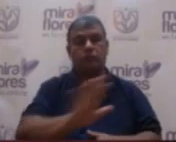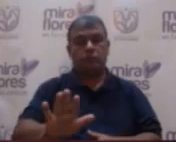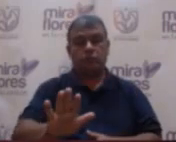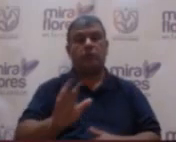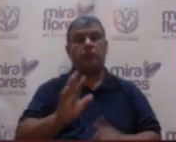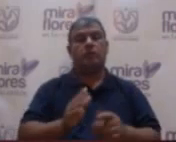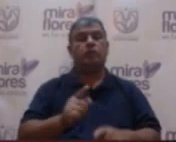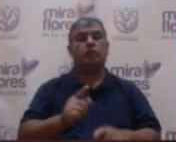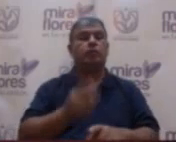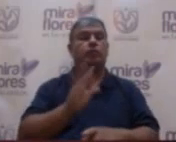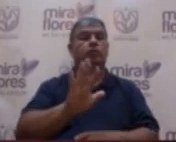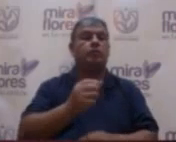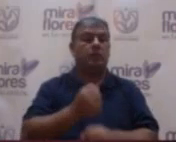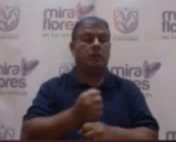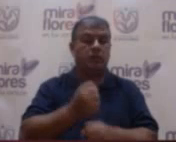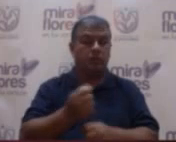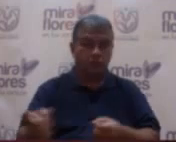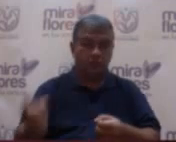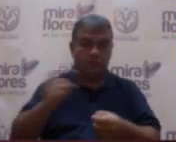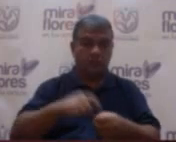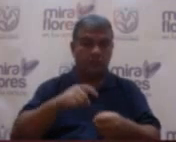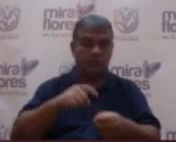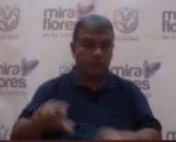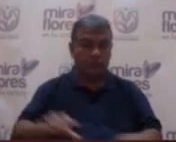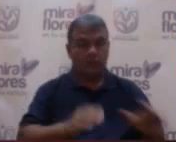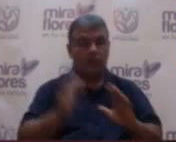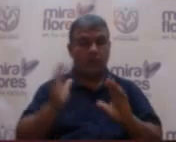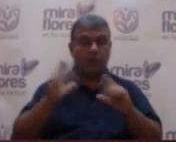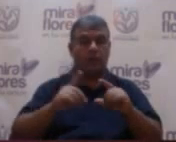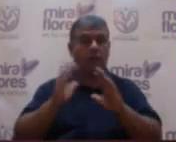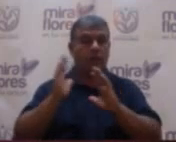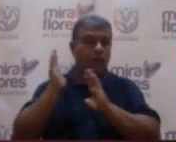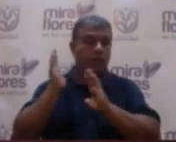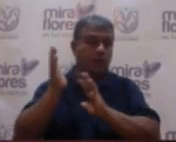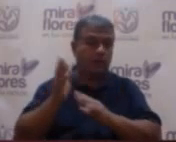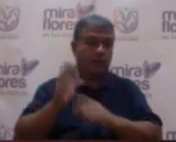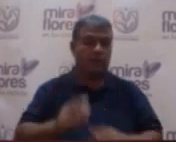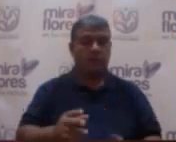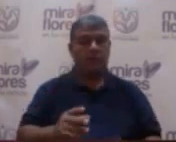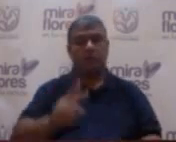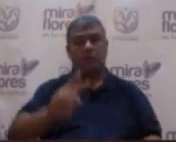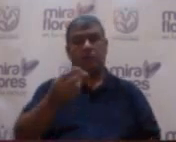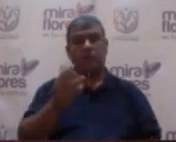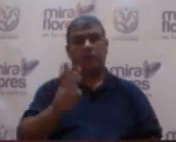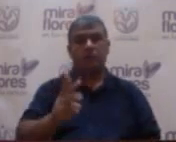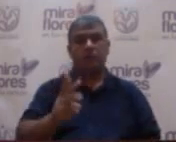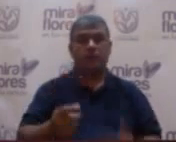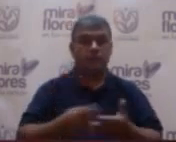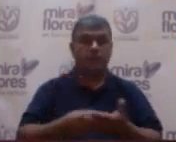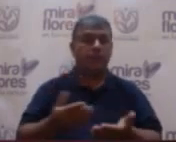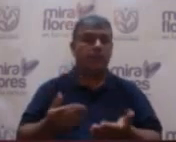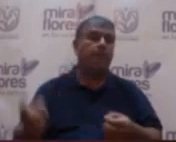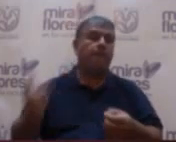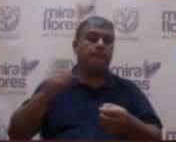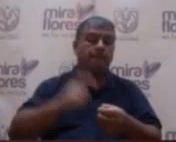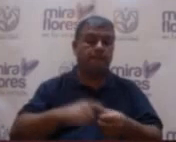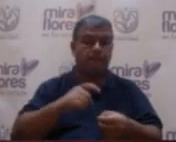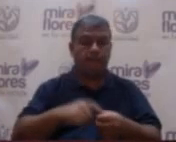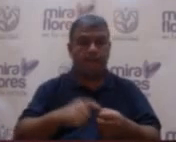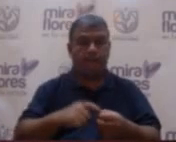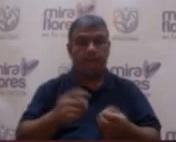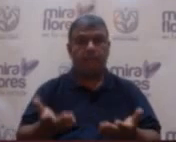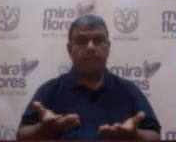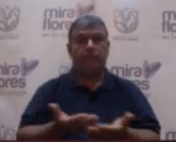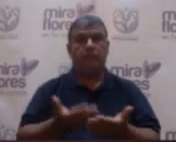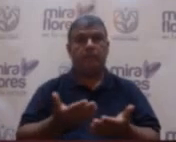su institución por su participación activa en la campaña Luz Azul 2016. Haber sido parte de